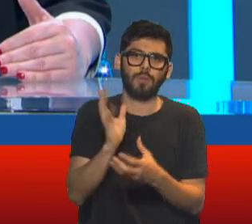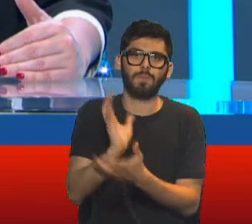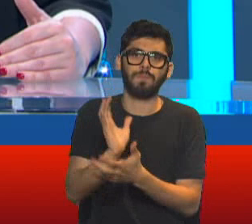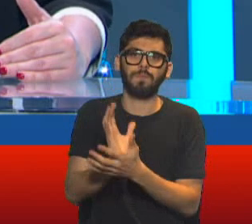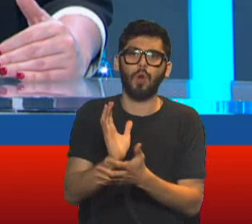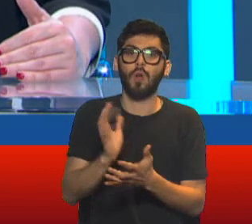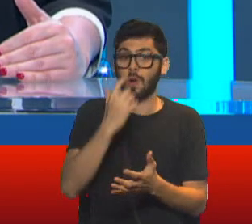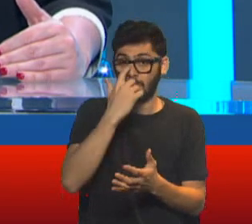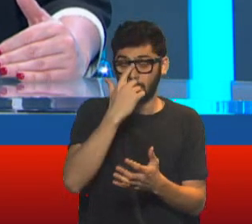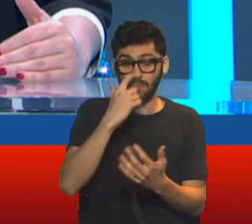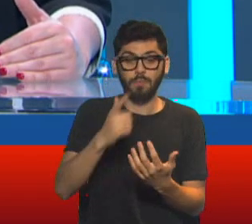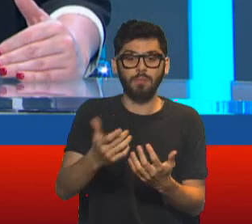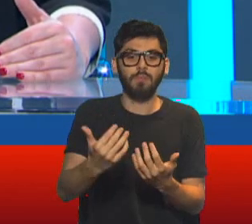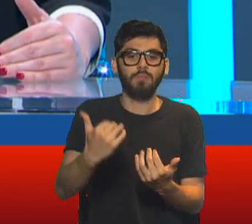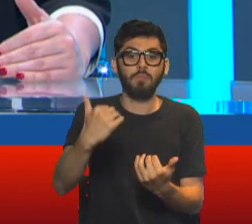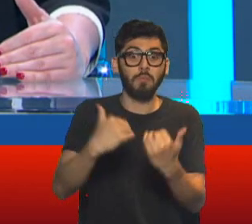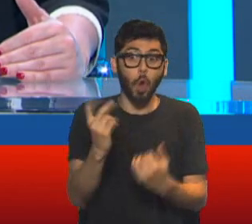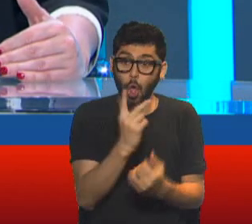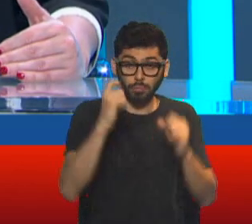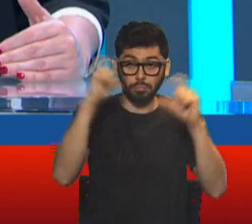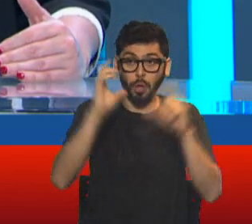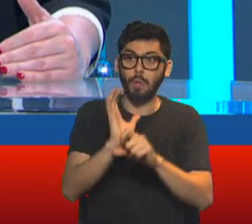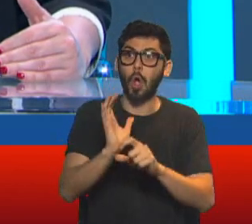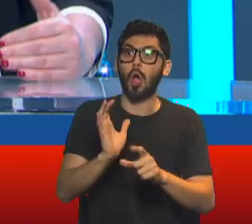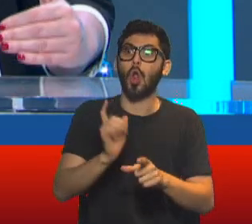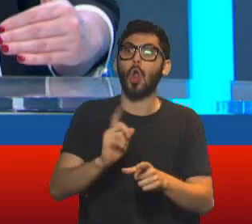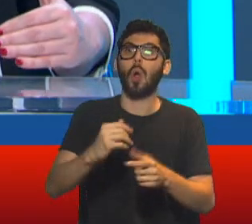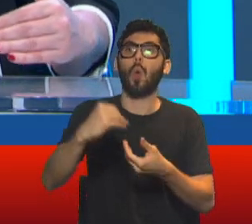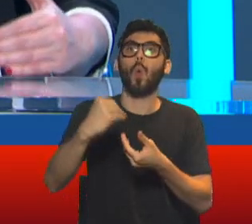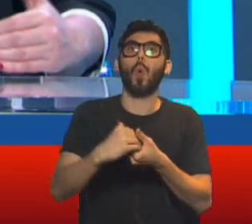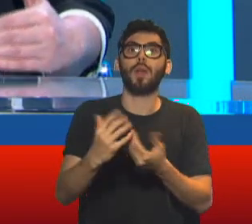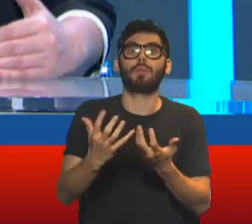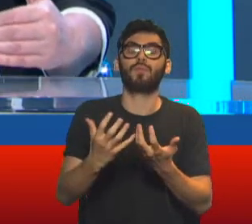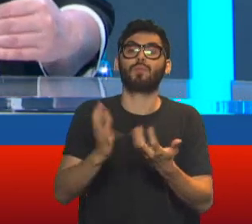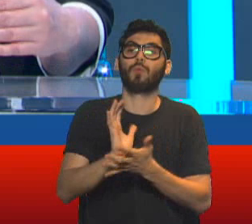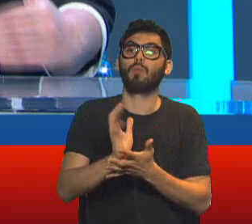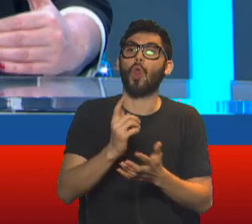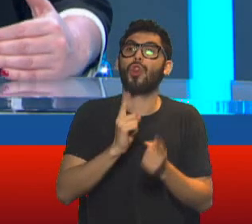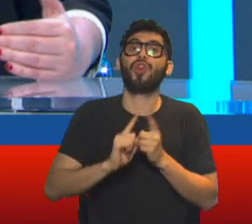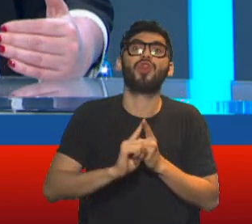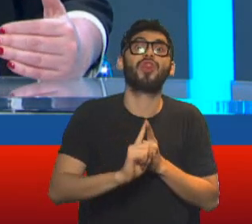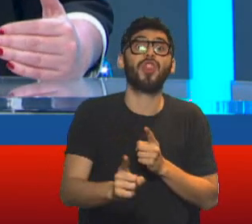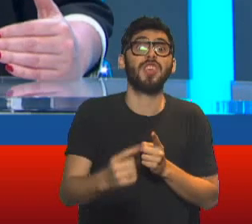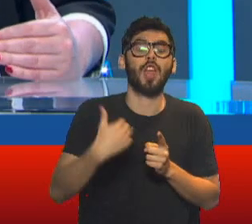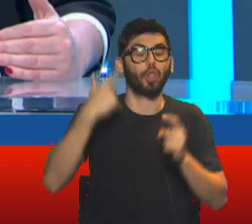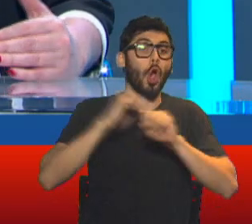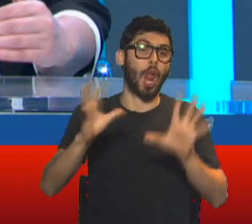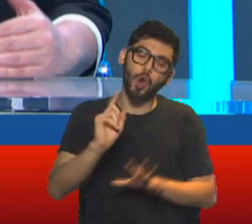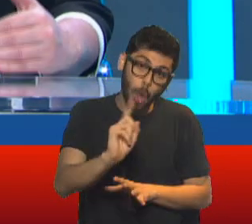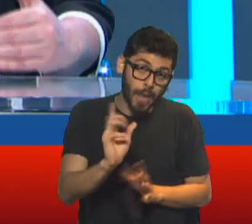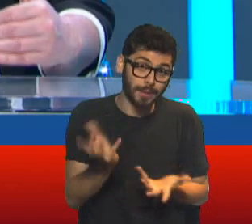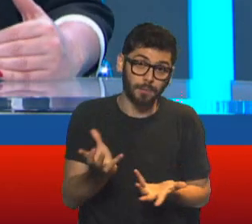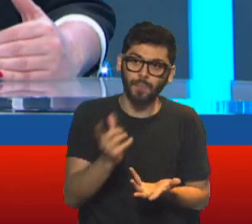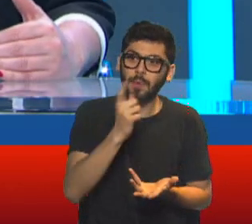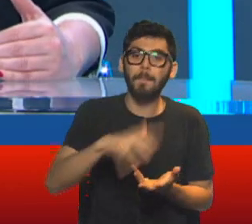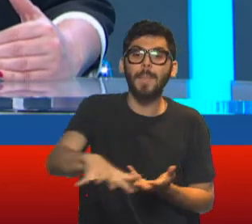vota. Me parece que por eso estaban tan sorprendidos los dos. Digo, nadie esperaba este resultado. Y me parece que no tienen muy claro qué es lo que quiere la gente. Me parece que es